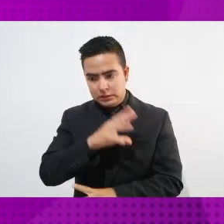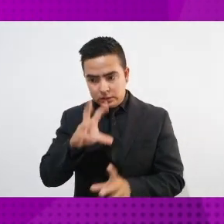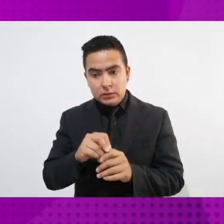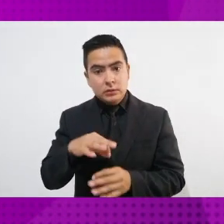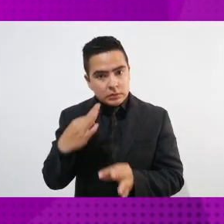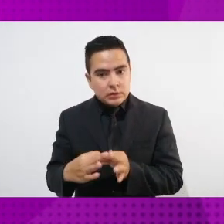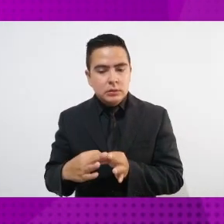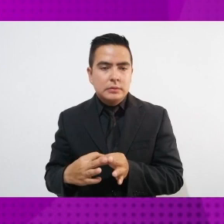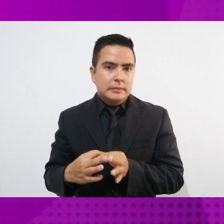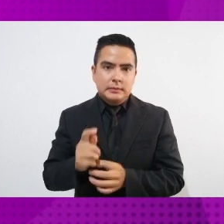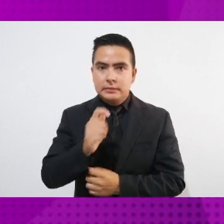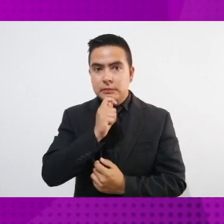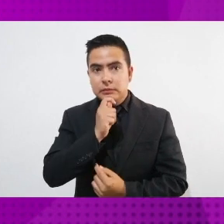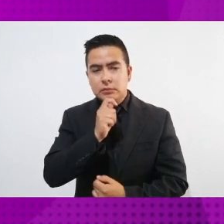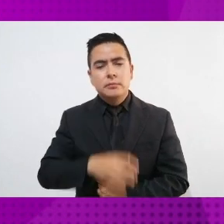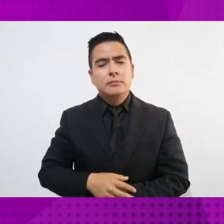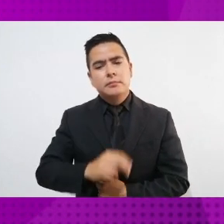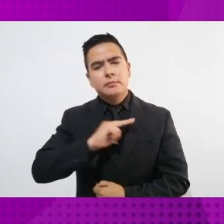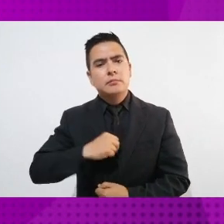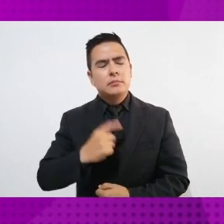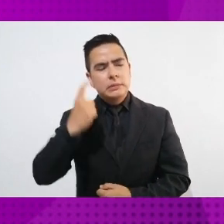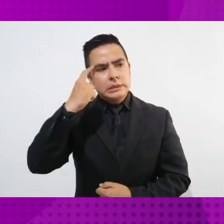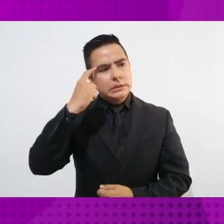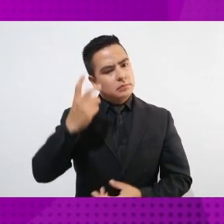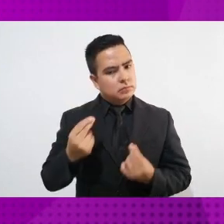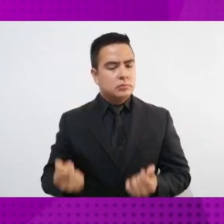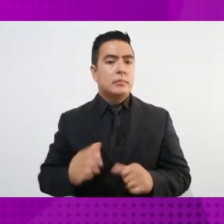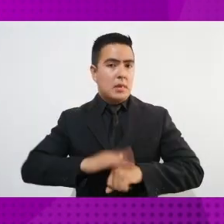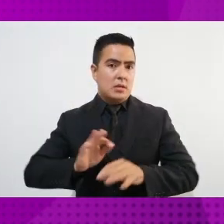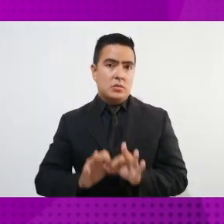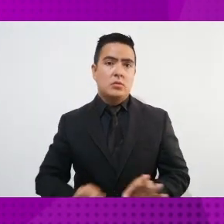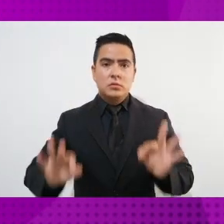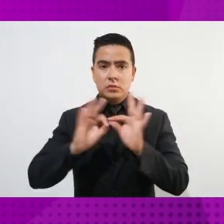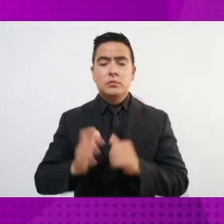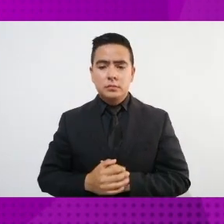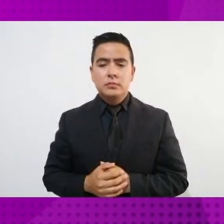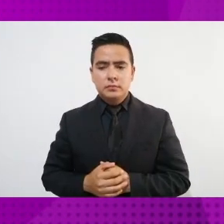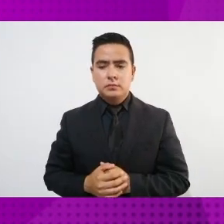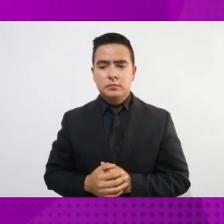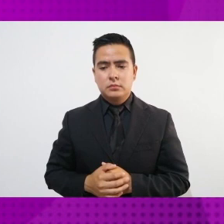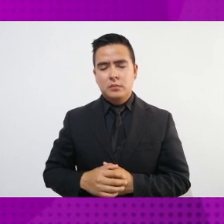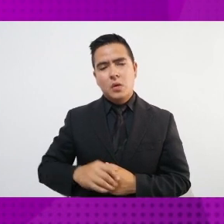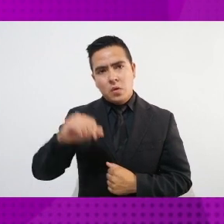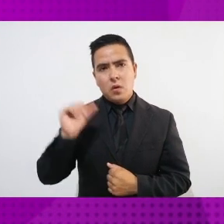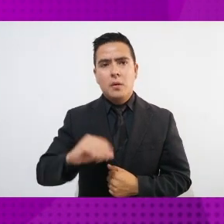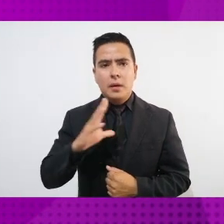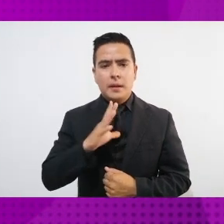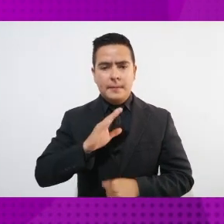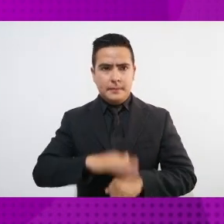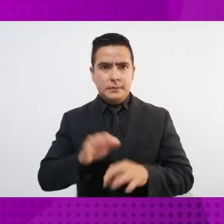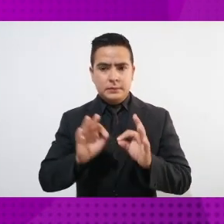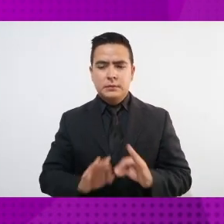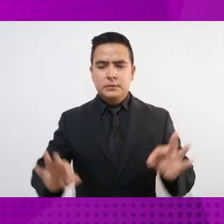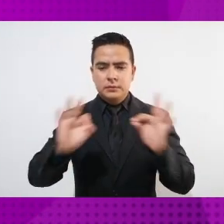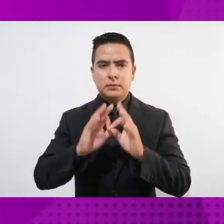mecanismo cierto, la organización electoral se vuelve de primera importancia. Es decir, me parece a mí que los actores